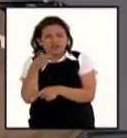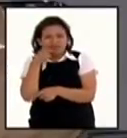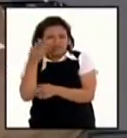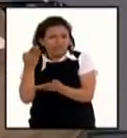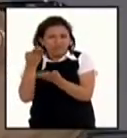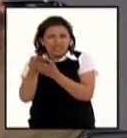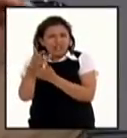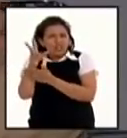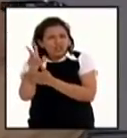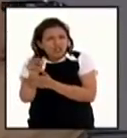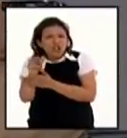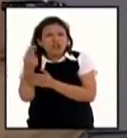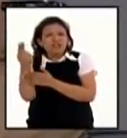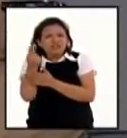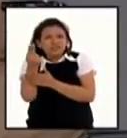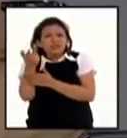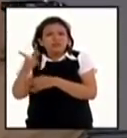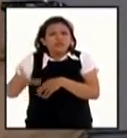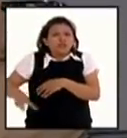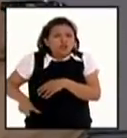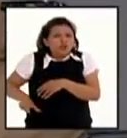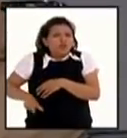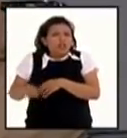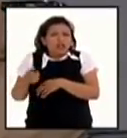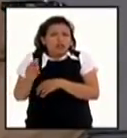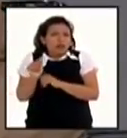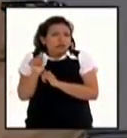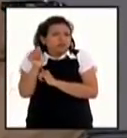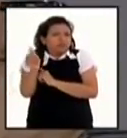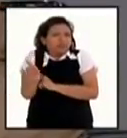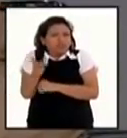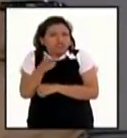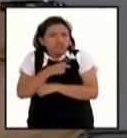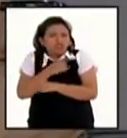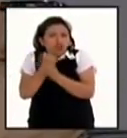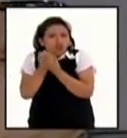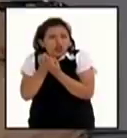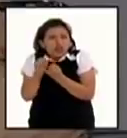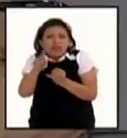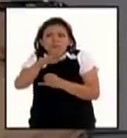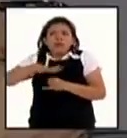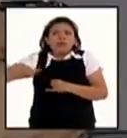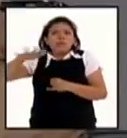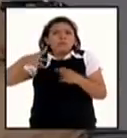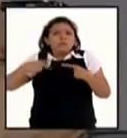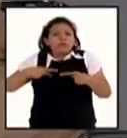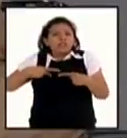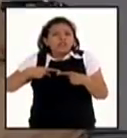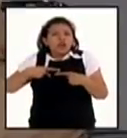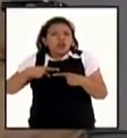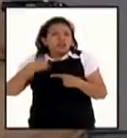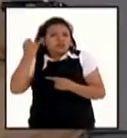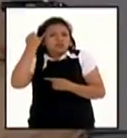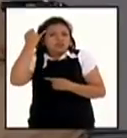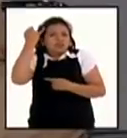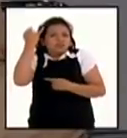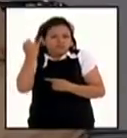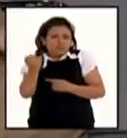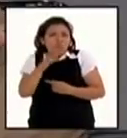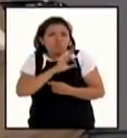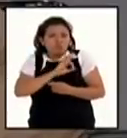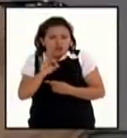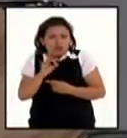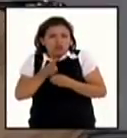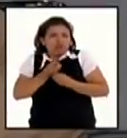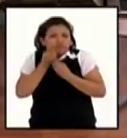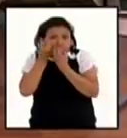que construir un Estado con sus propios mecanismos de voluntad popular, de soberanía popular. Y definitivamente,